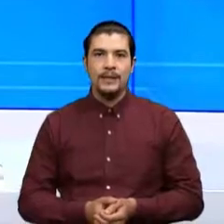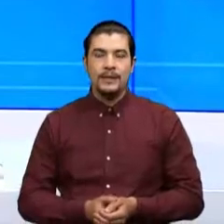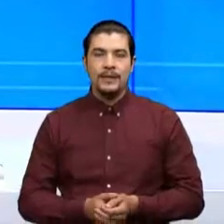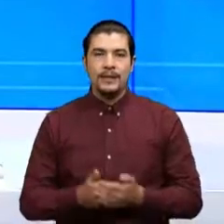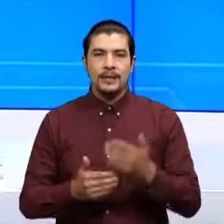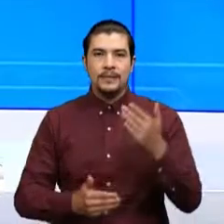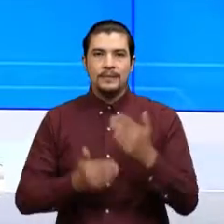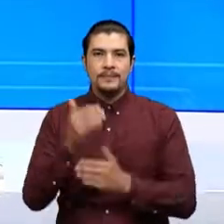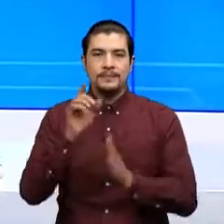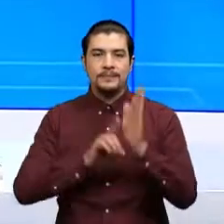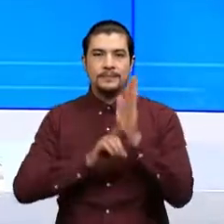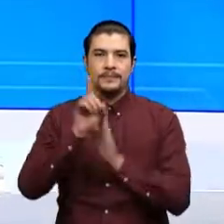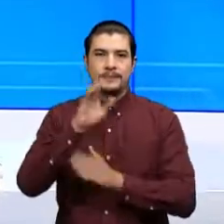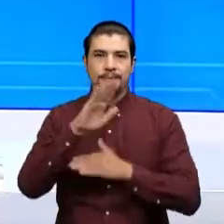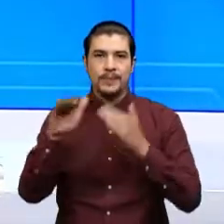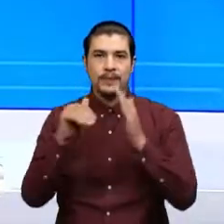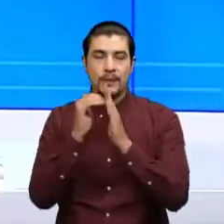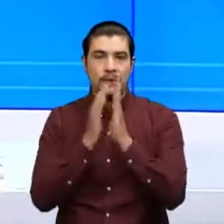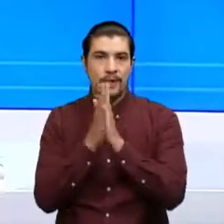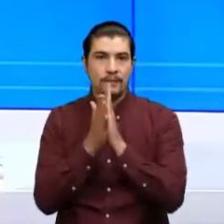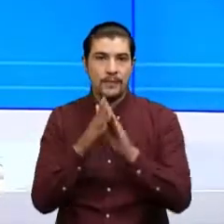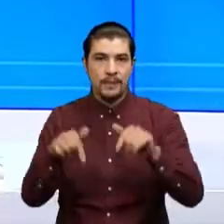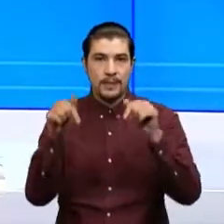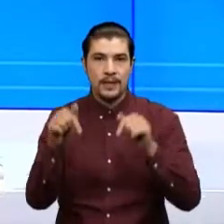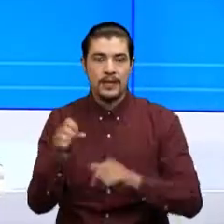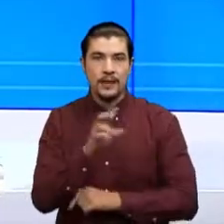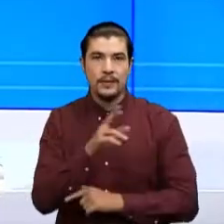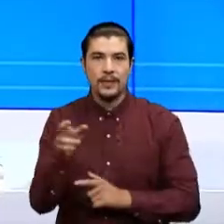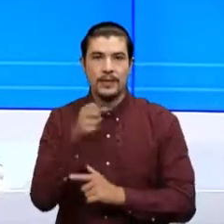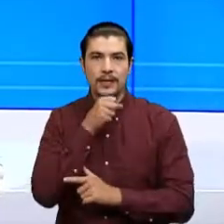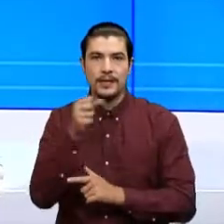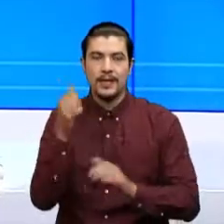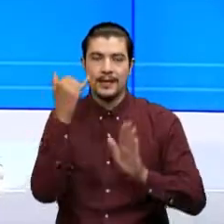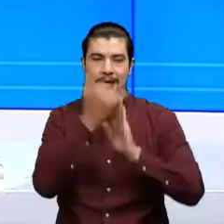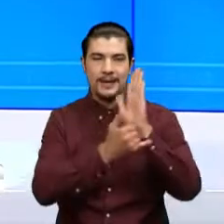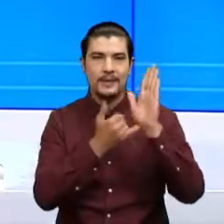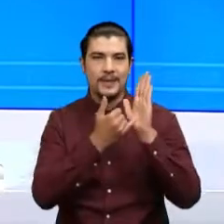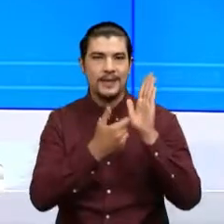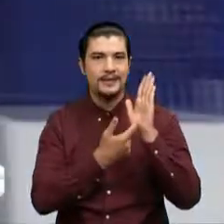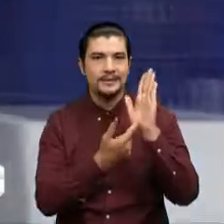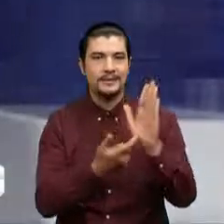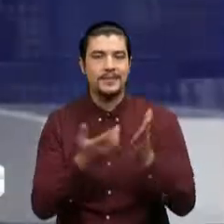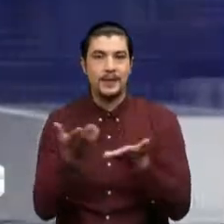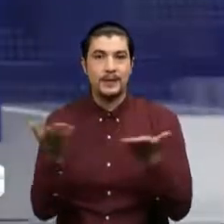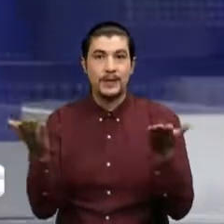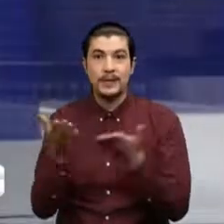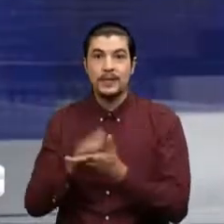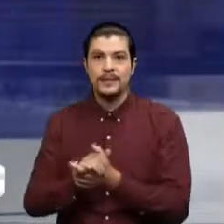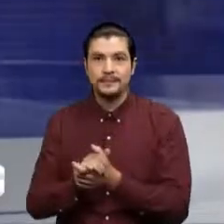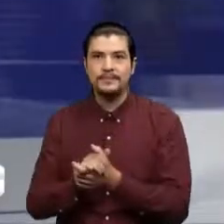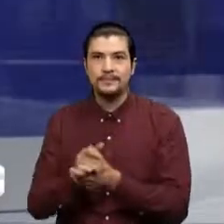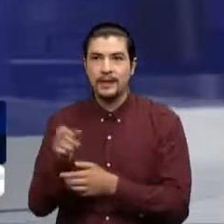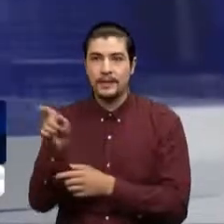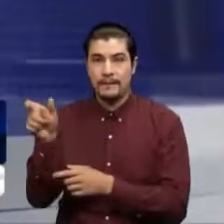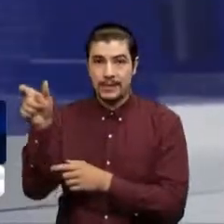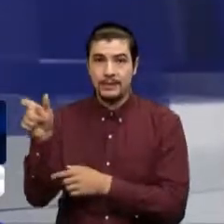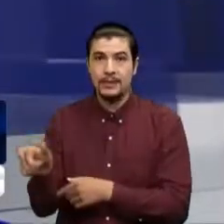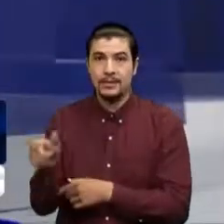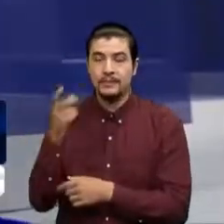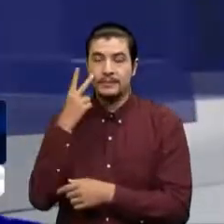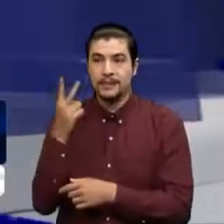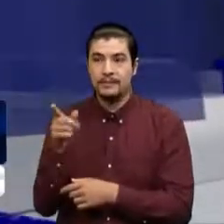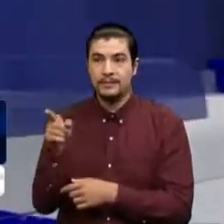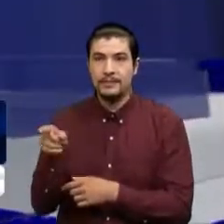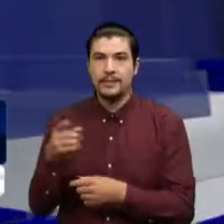Iniciamos con el desarrollo de toda la información en Oriente Noticias. Lo hacemos con nuestra imagen del día, la cual nos la hace llegar una de las personas que transitan por la